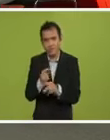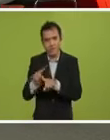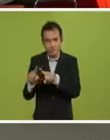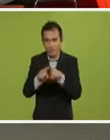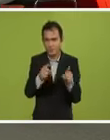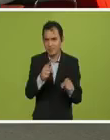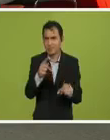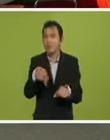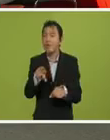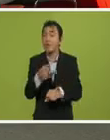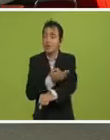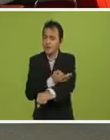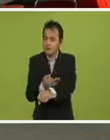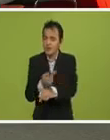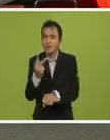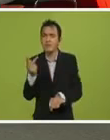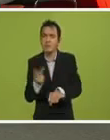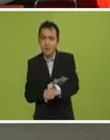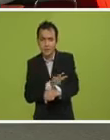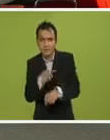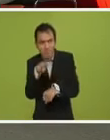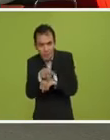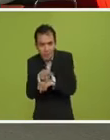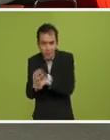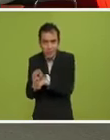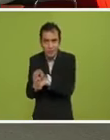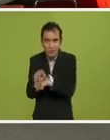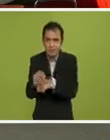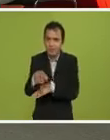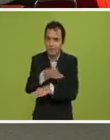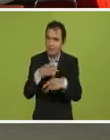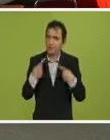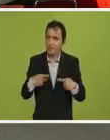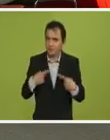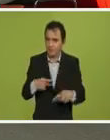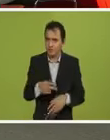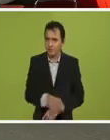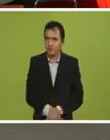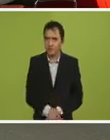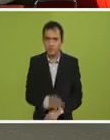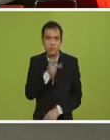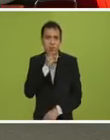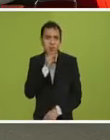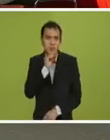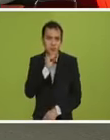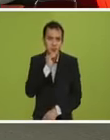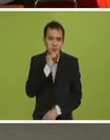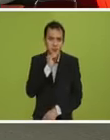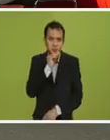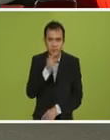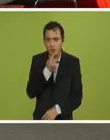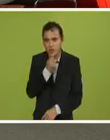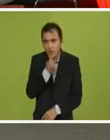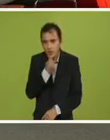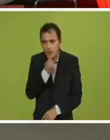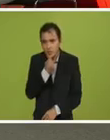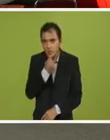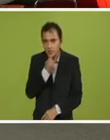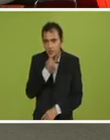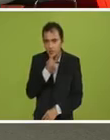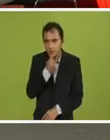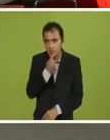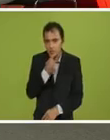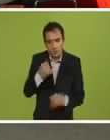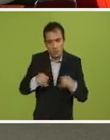con la vigilancia en redes sociales? Sobre todo para las nuevas generaciones, Yolli. Porque papá y mamá, con tal de que el niño o la niña, o el jovencito